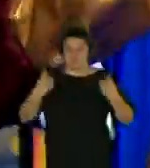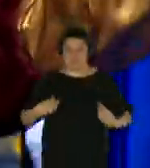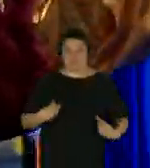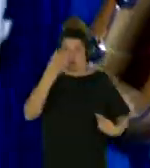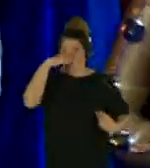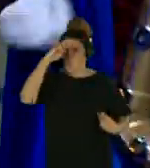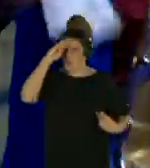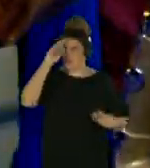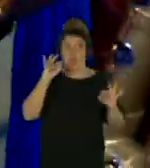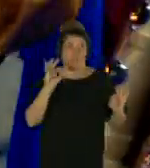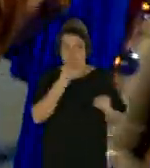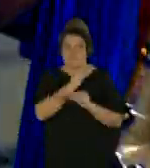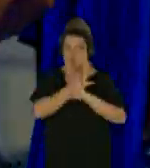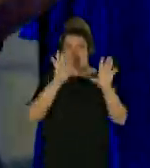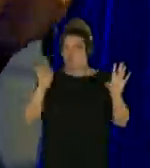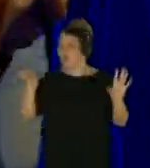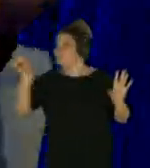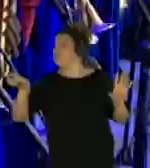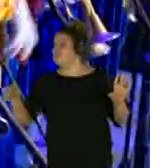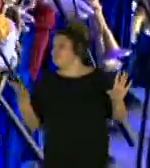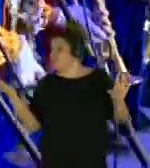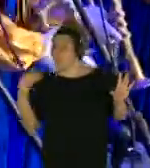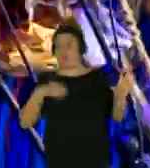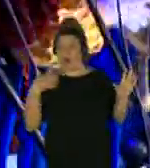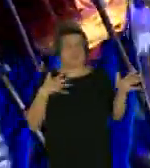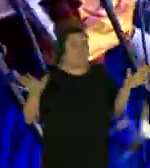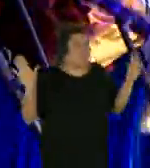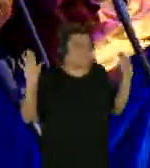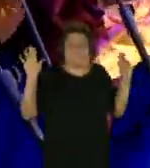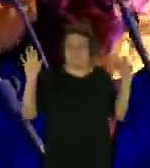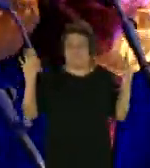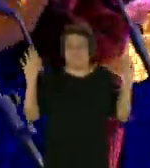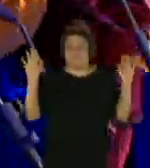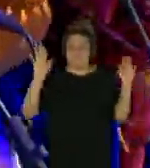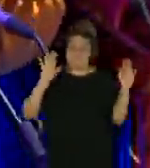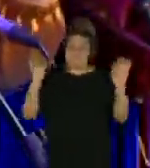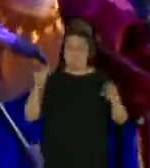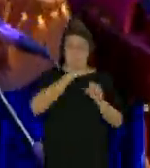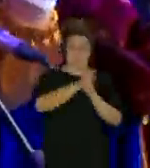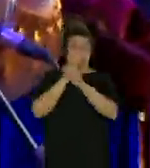Ya que usted lo tome a mal, ¡eso pito!